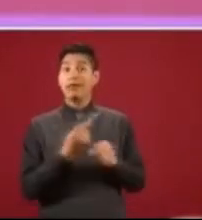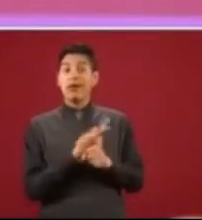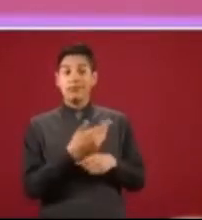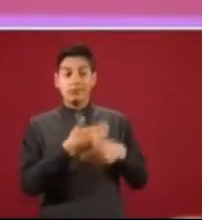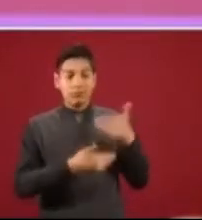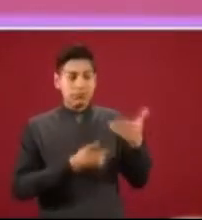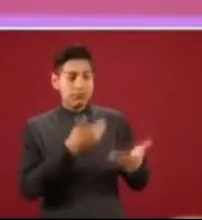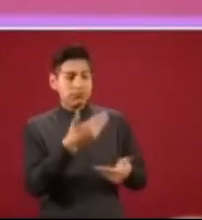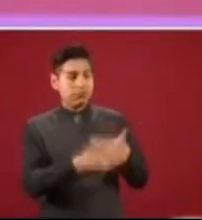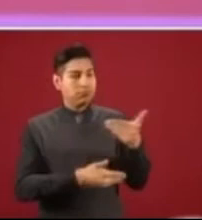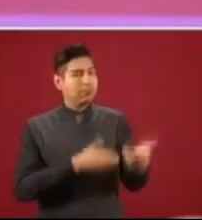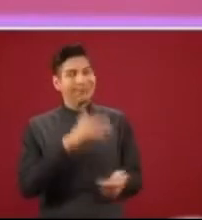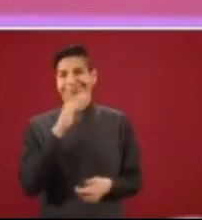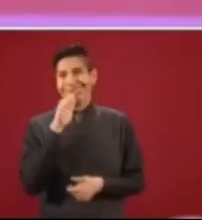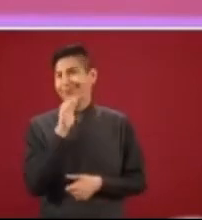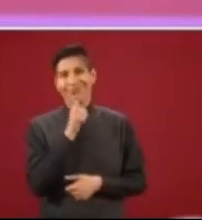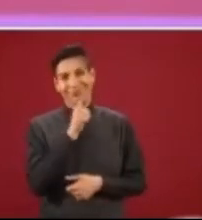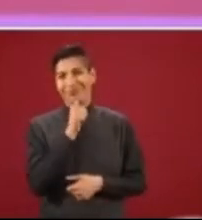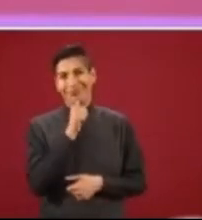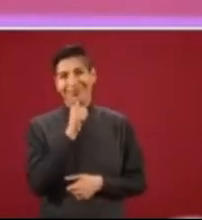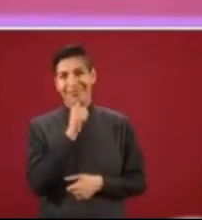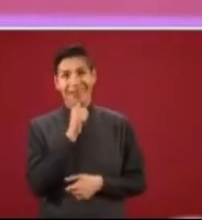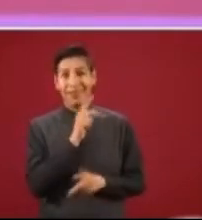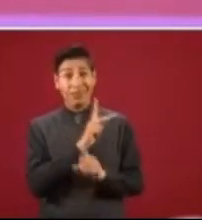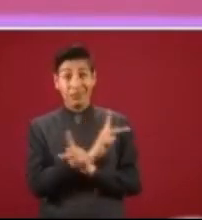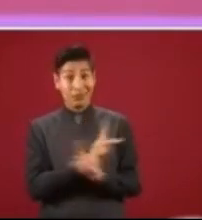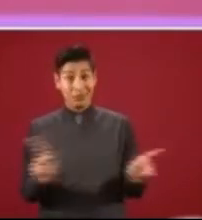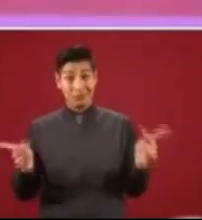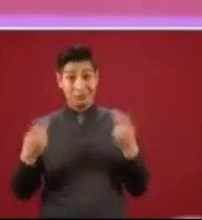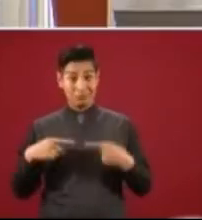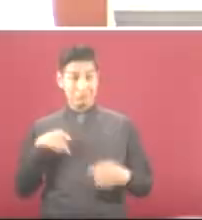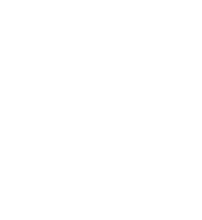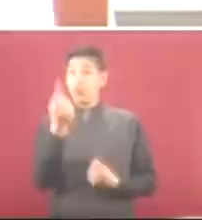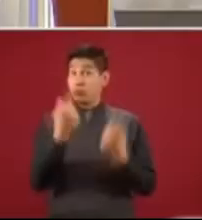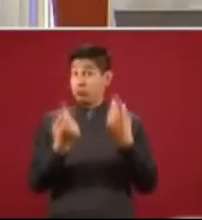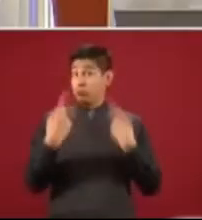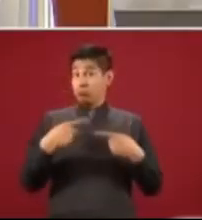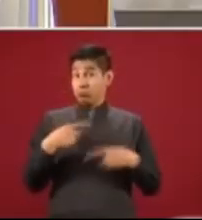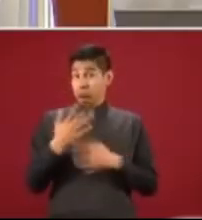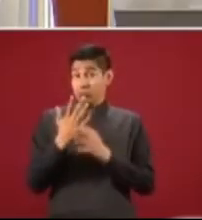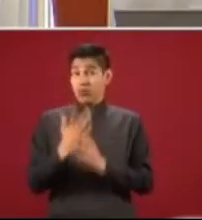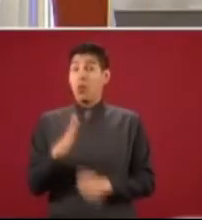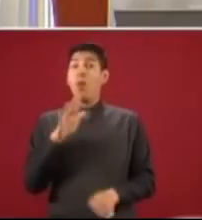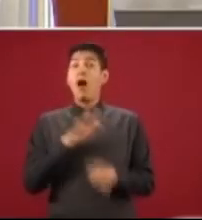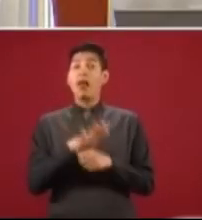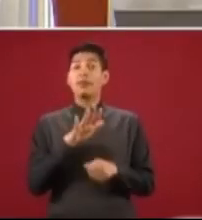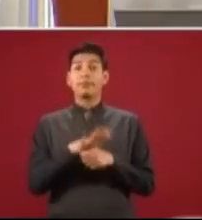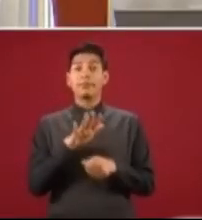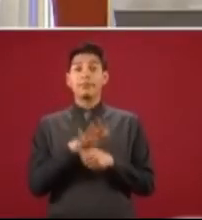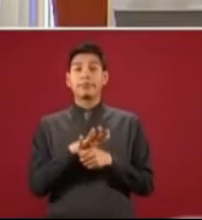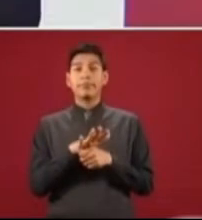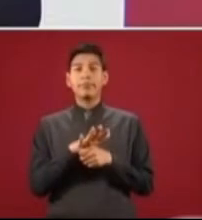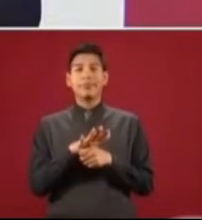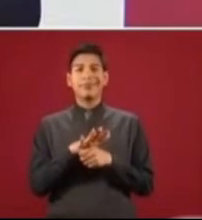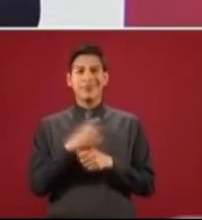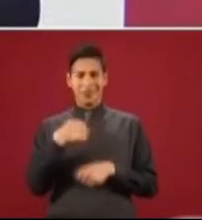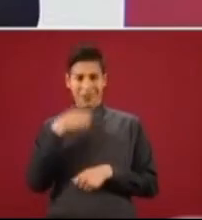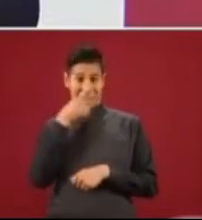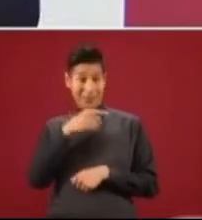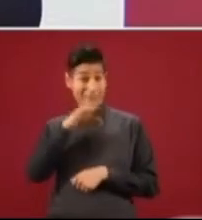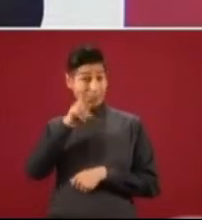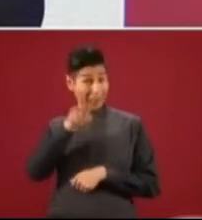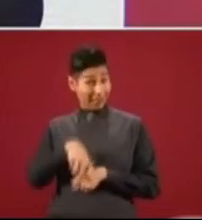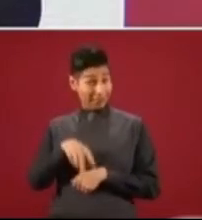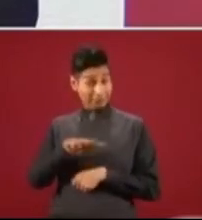avanzar y garantizar la cobertura universal de servicios de salud. No es el plan que la población que